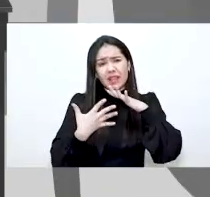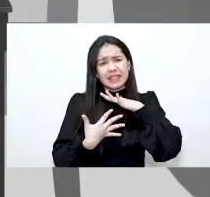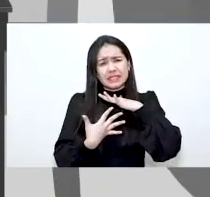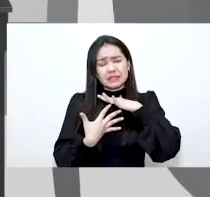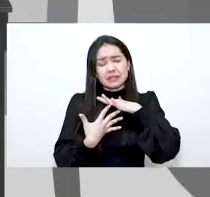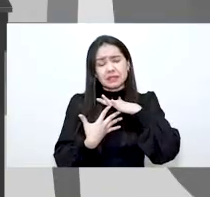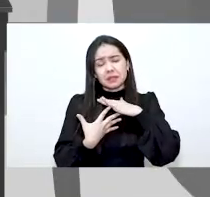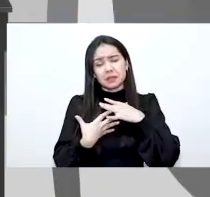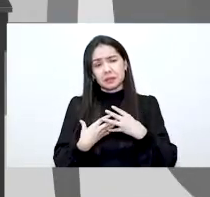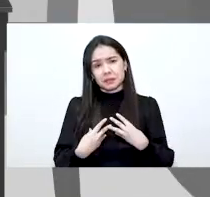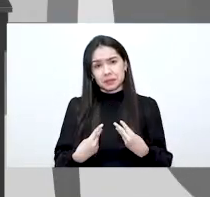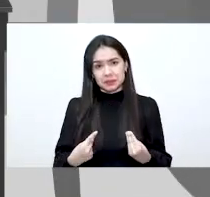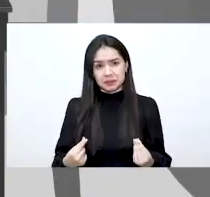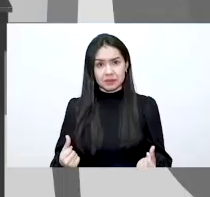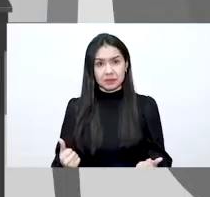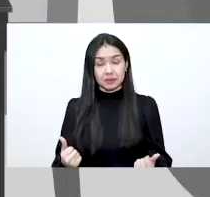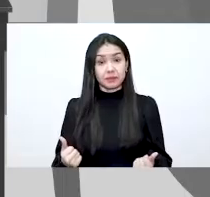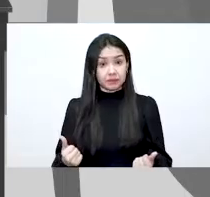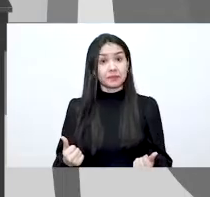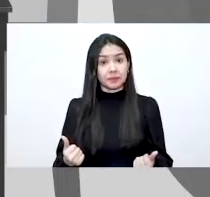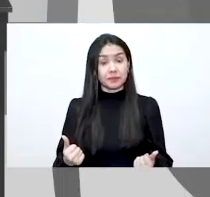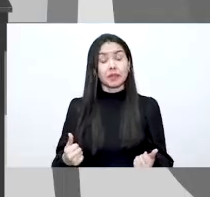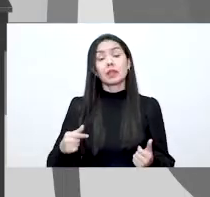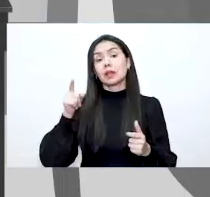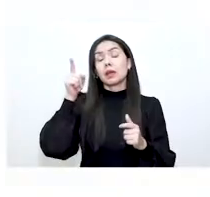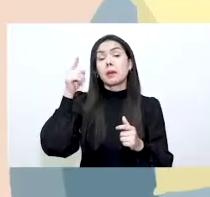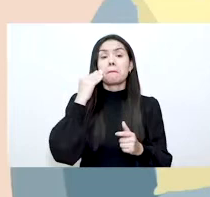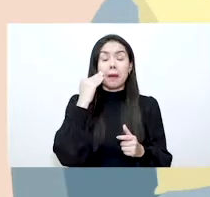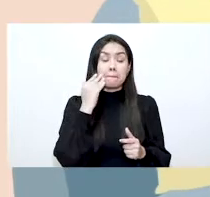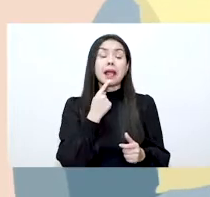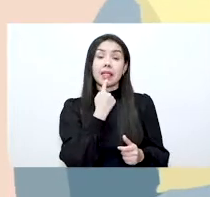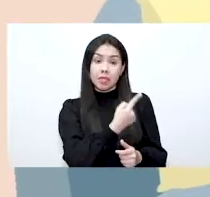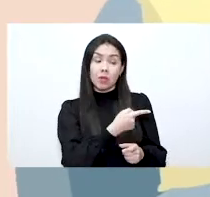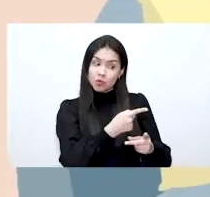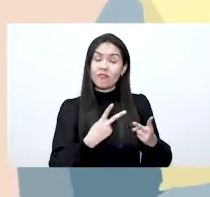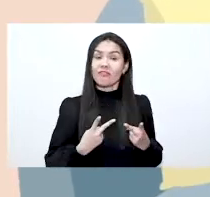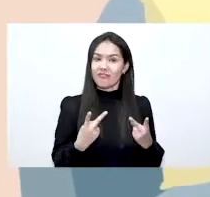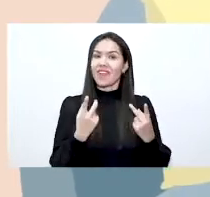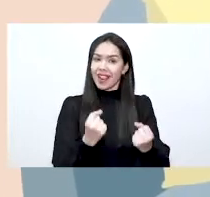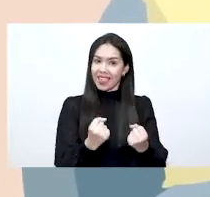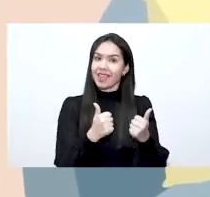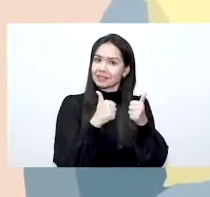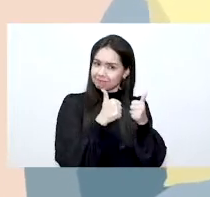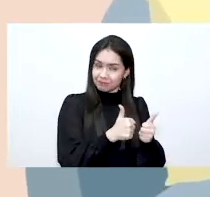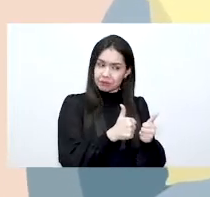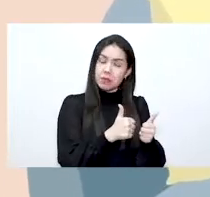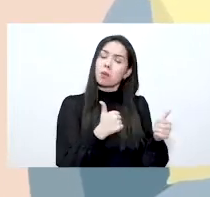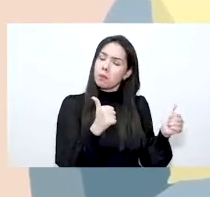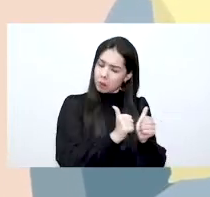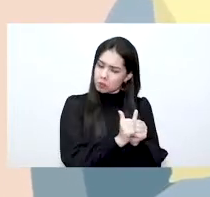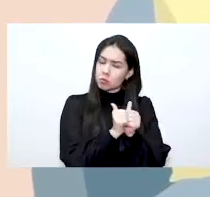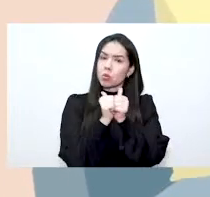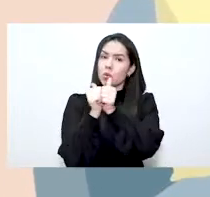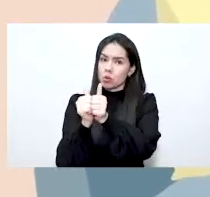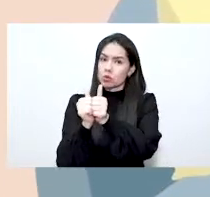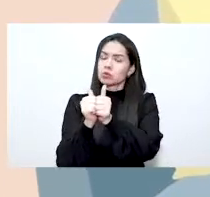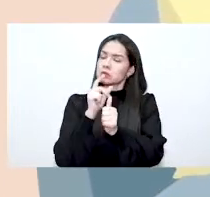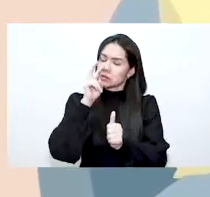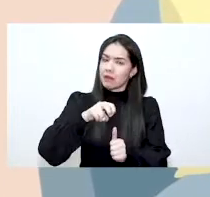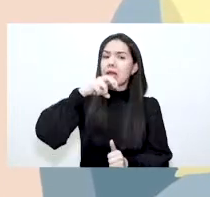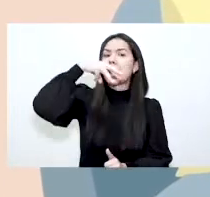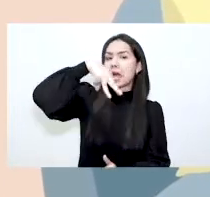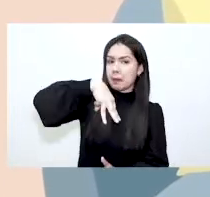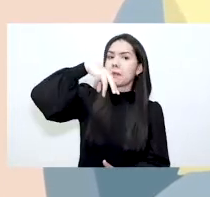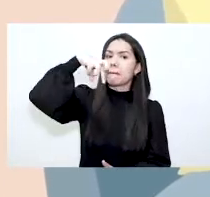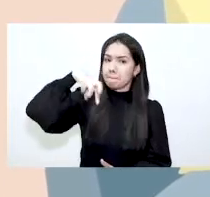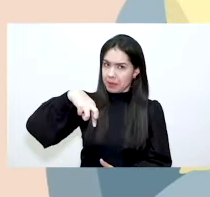a sentirse mejor y acompañado. Su mamá le dijo que era muy valiente y que irían juntos al Ministerio Público,